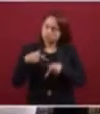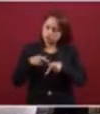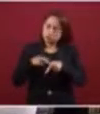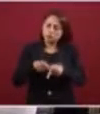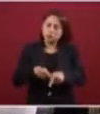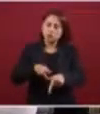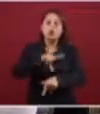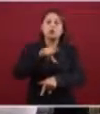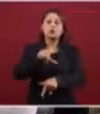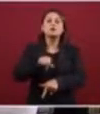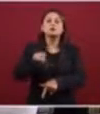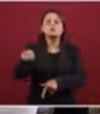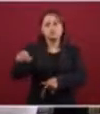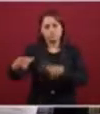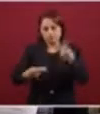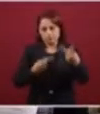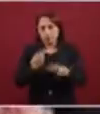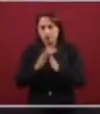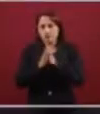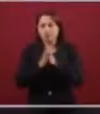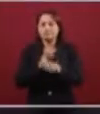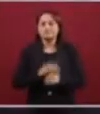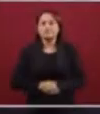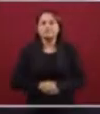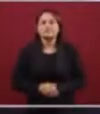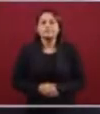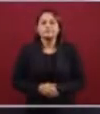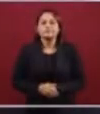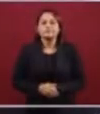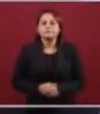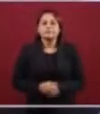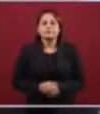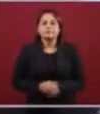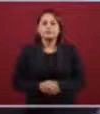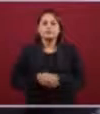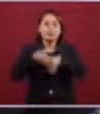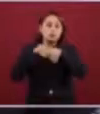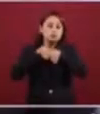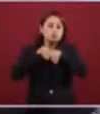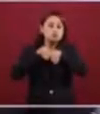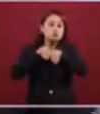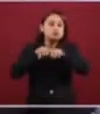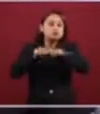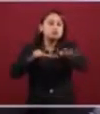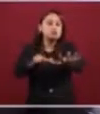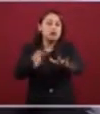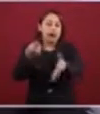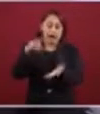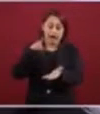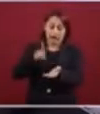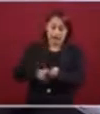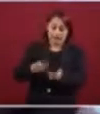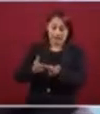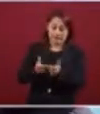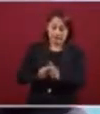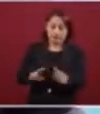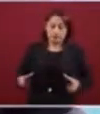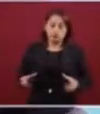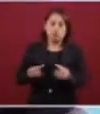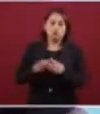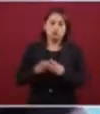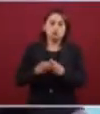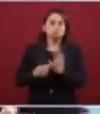las preguntas con mucho gusto. La publicidad que se vendía en la agencia se presentaba como